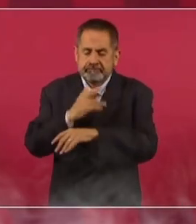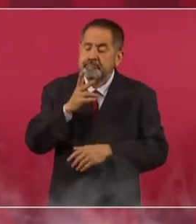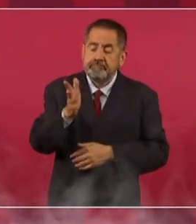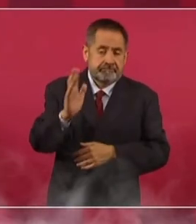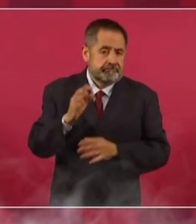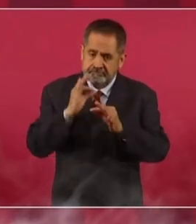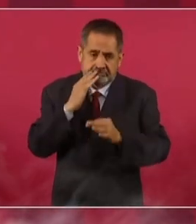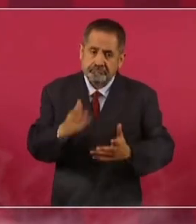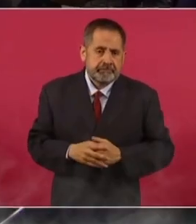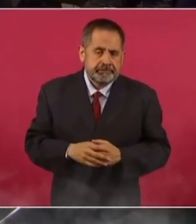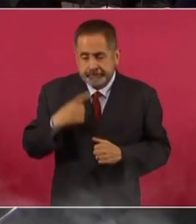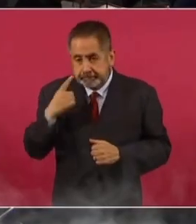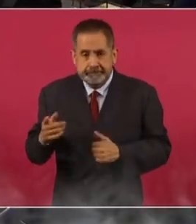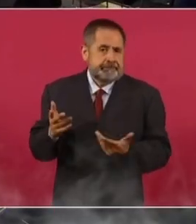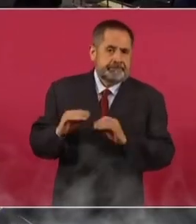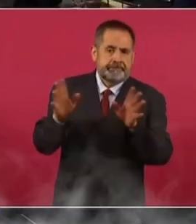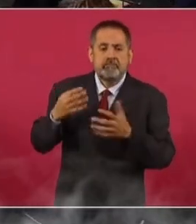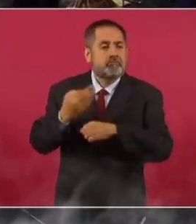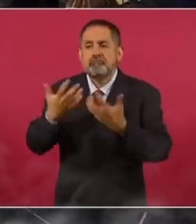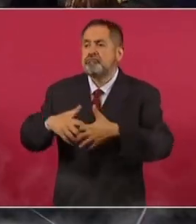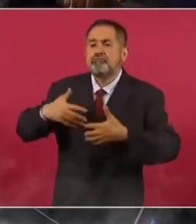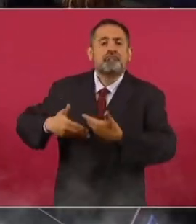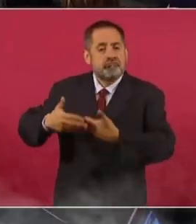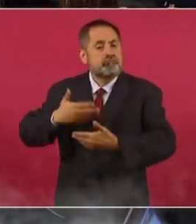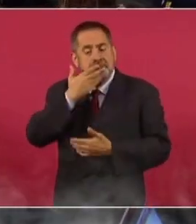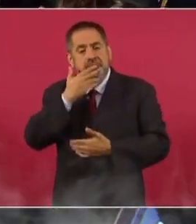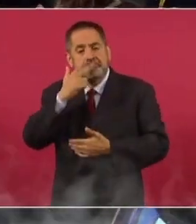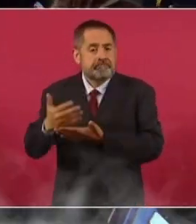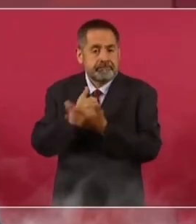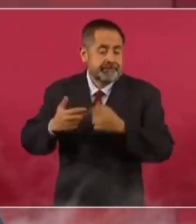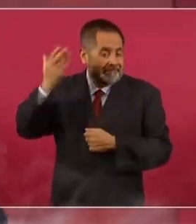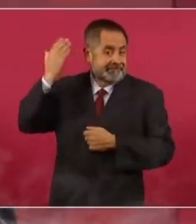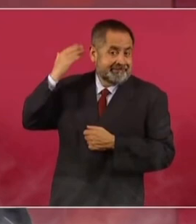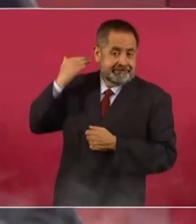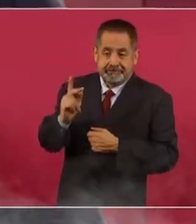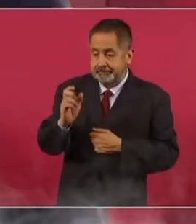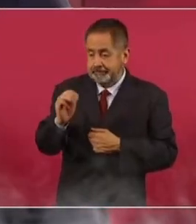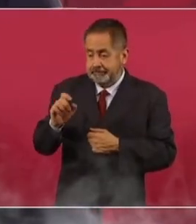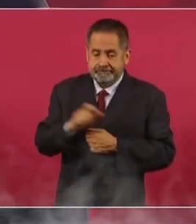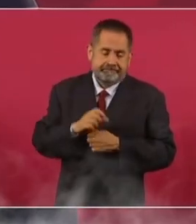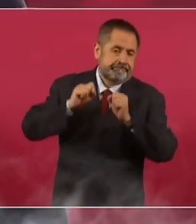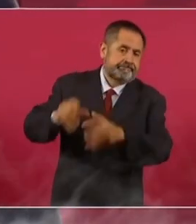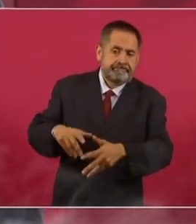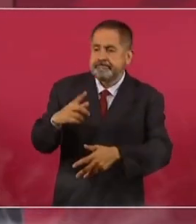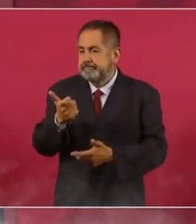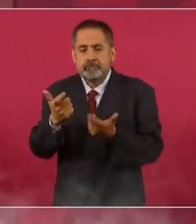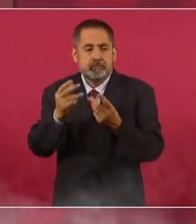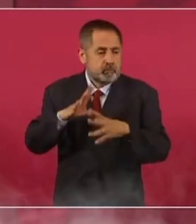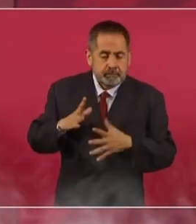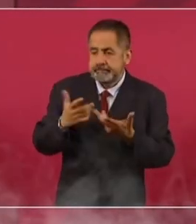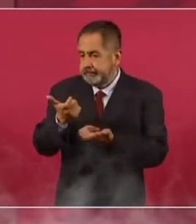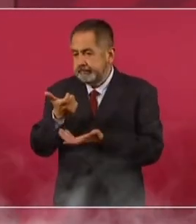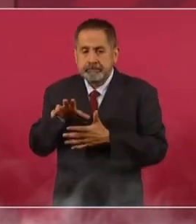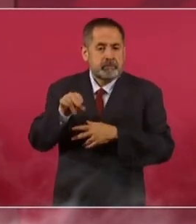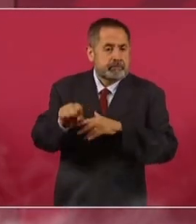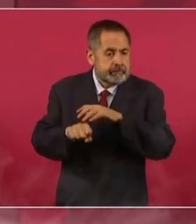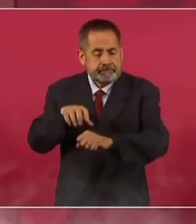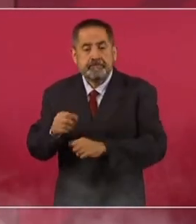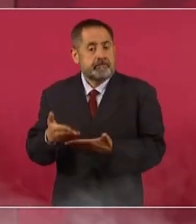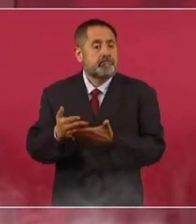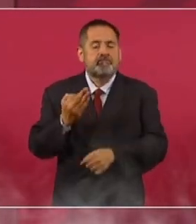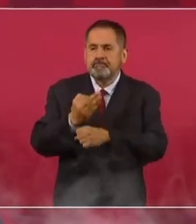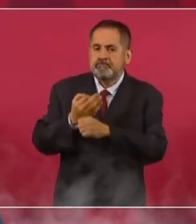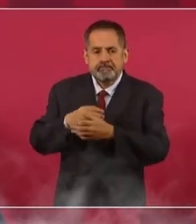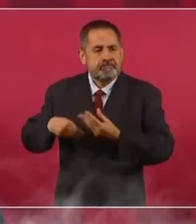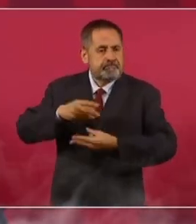pues esto se refleja en el buen funcionamiento de esta empresa que estaba en bancarrota y que está